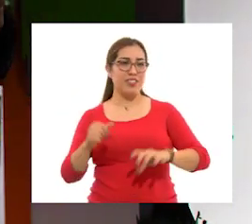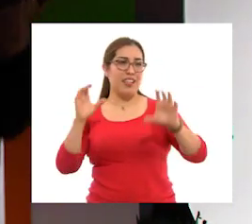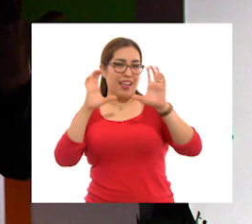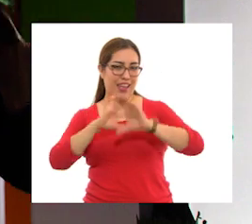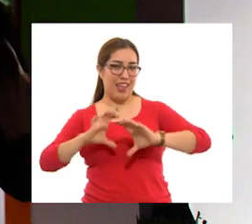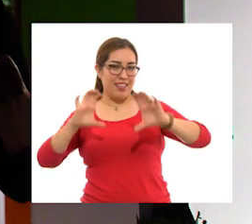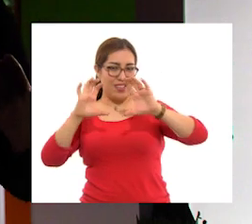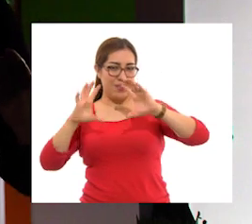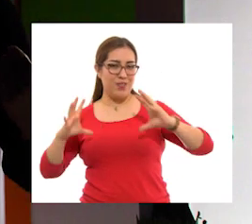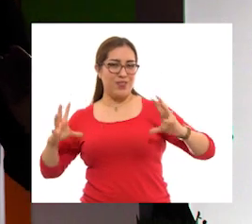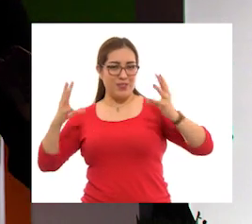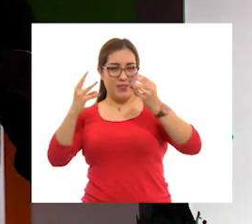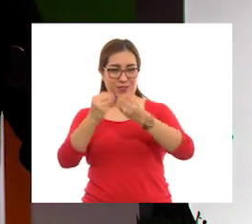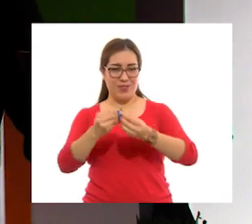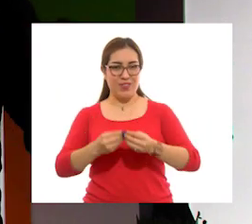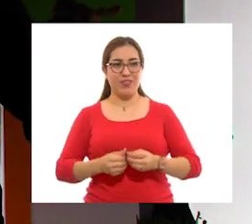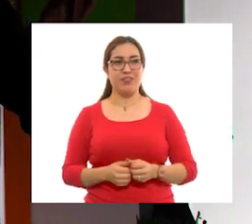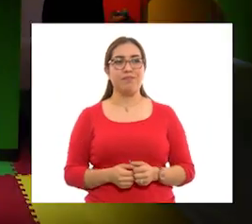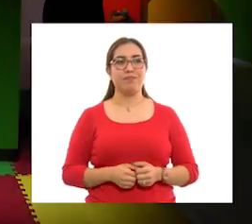juntas y juntos.